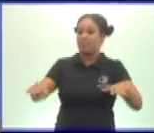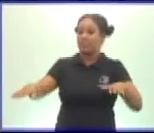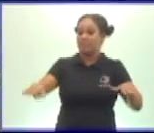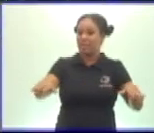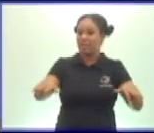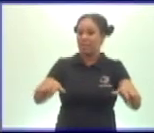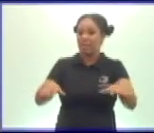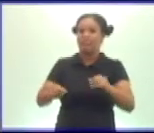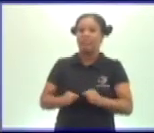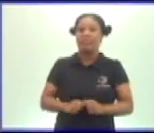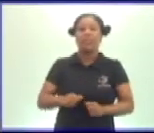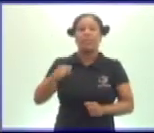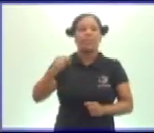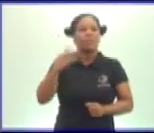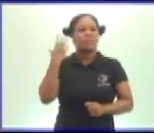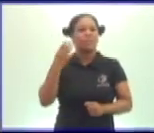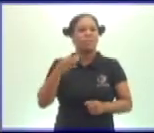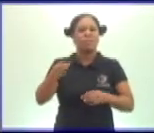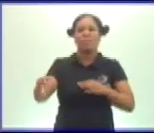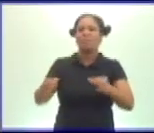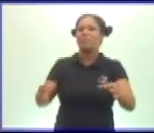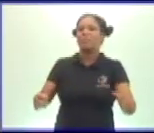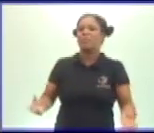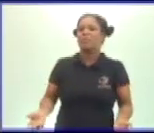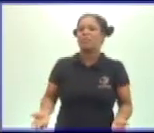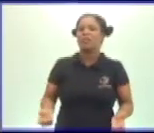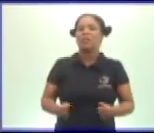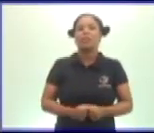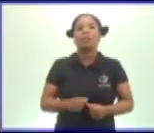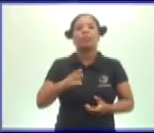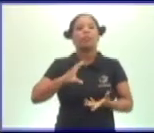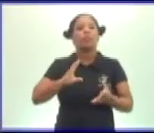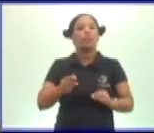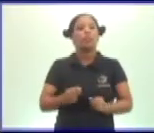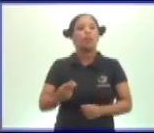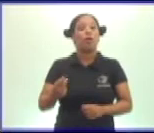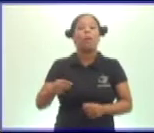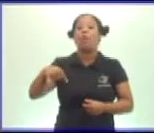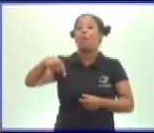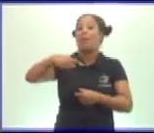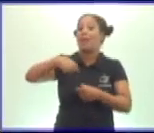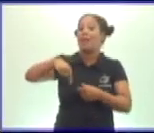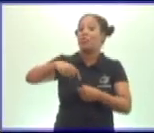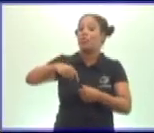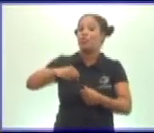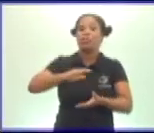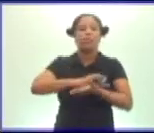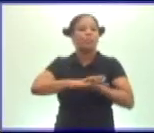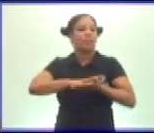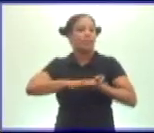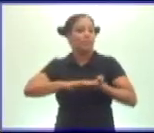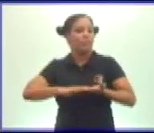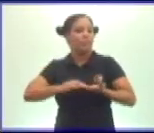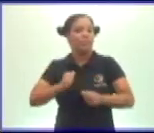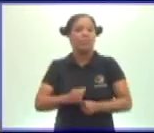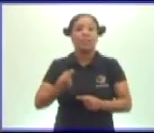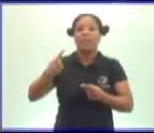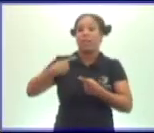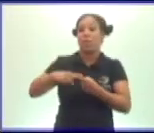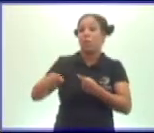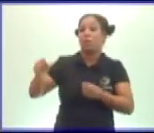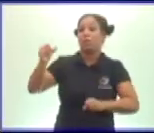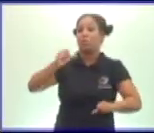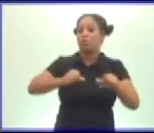¿Quién sería esta fase dispersante? Está constituida por la sustancia que permite que otras